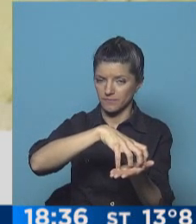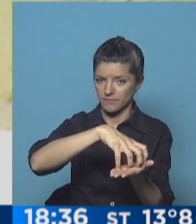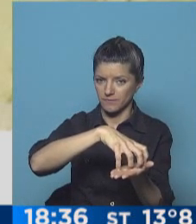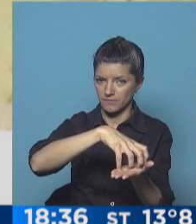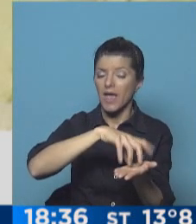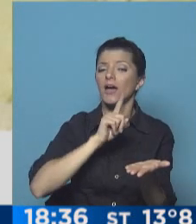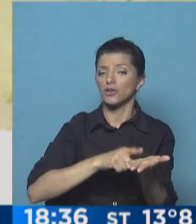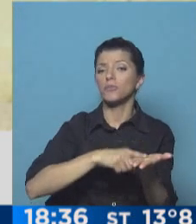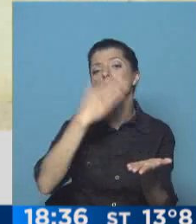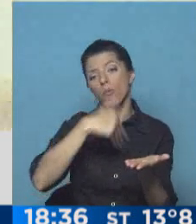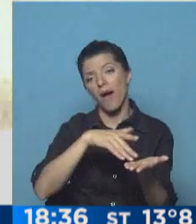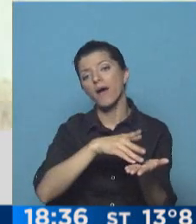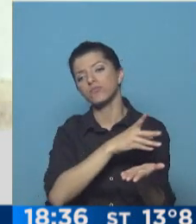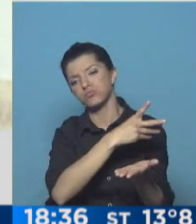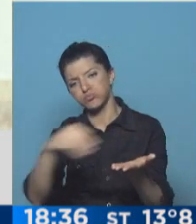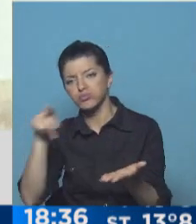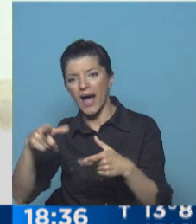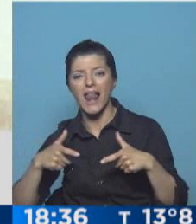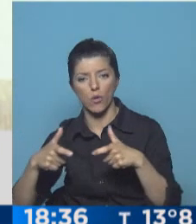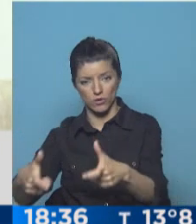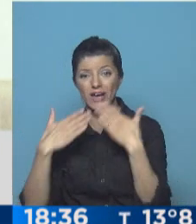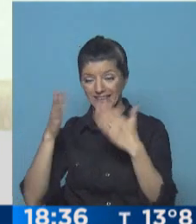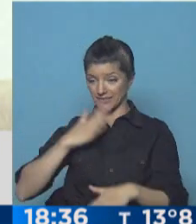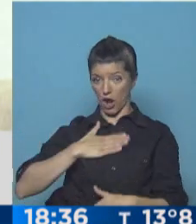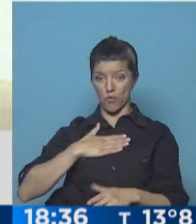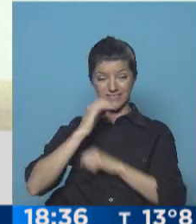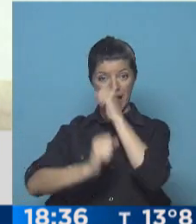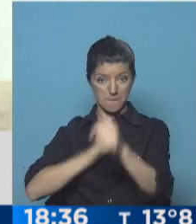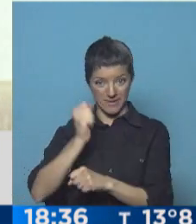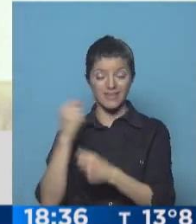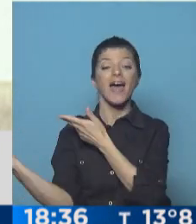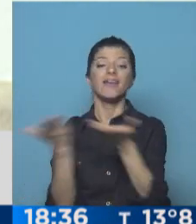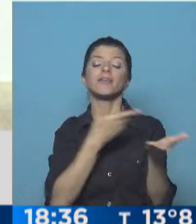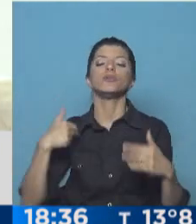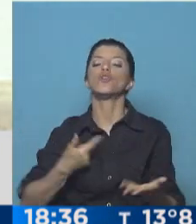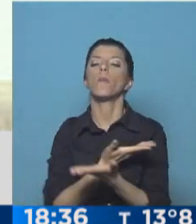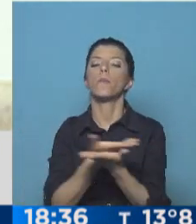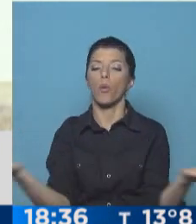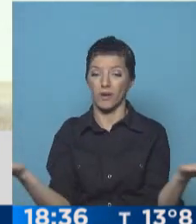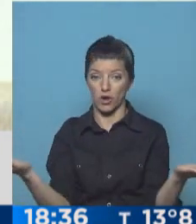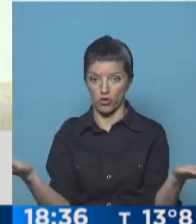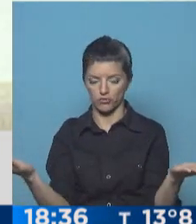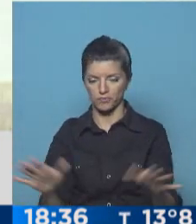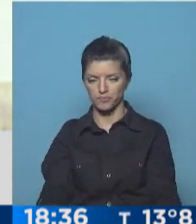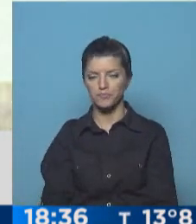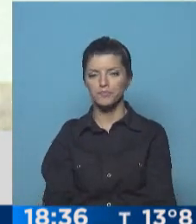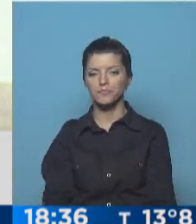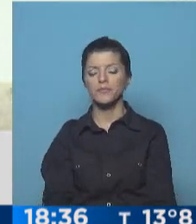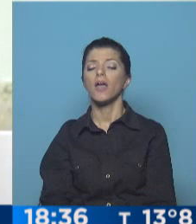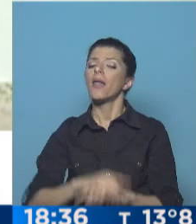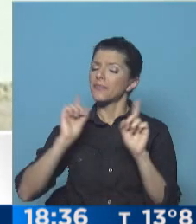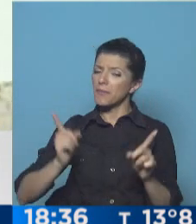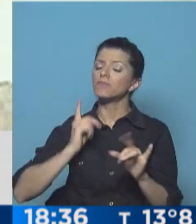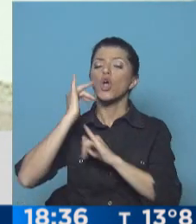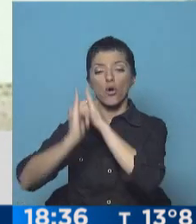operativamente al acueducto a través de nuestra empresa, de la Empresa Provincial de Servicios Públicos a la Red. Decíamos que